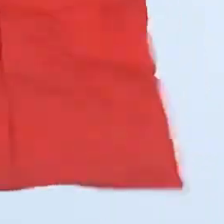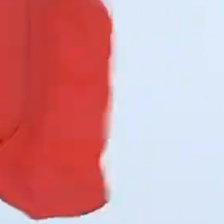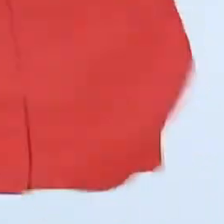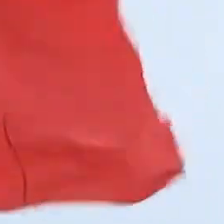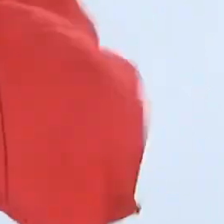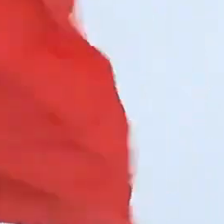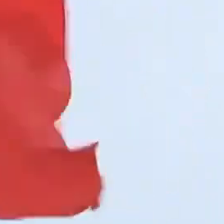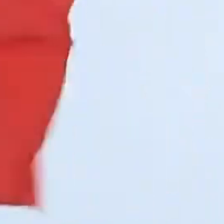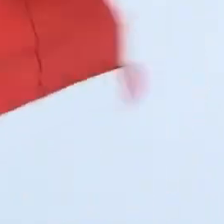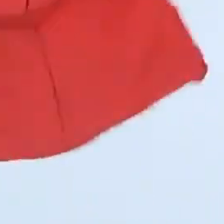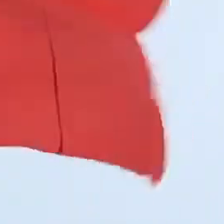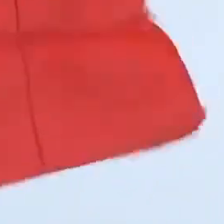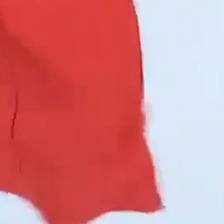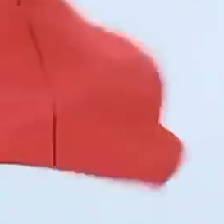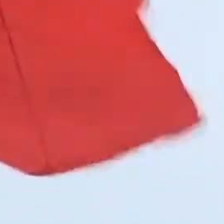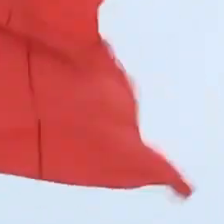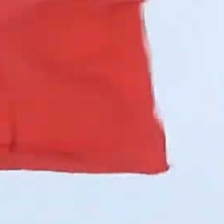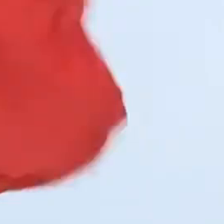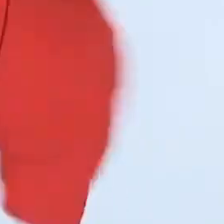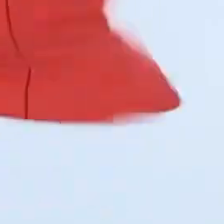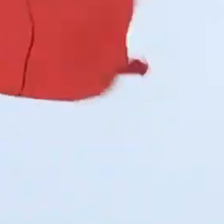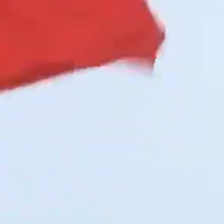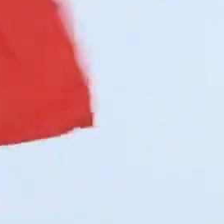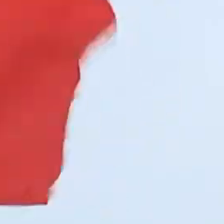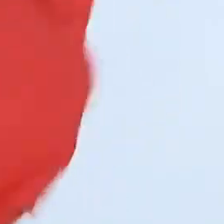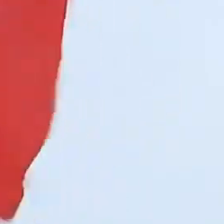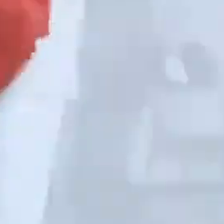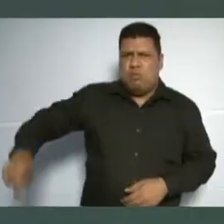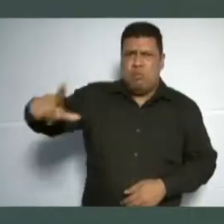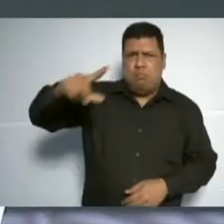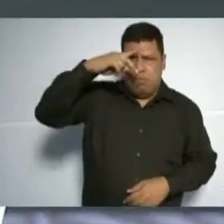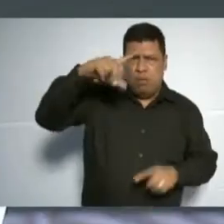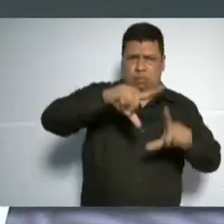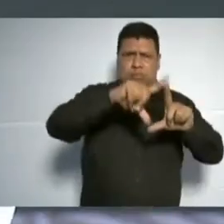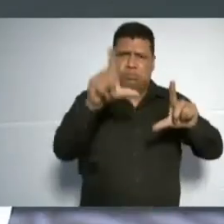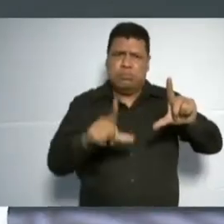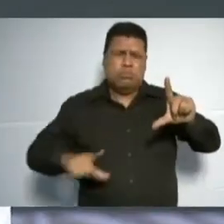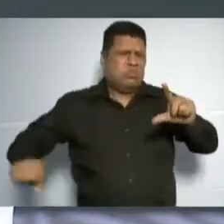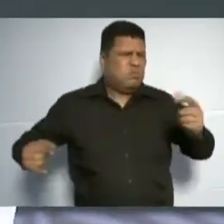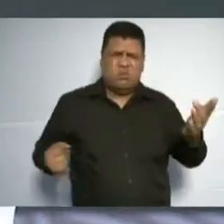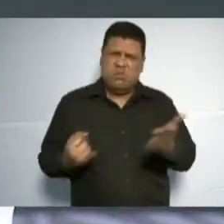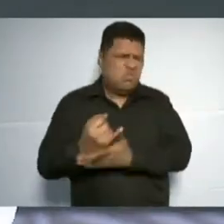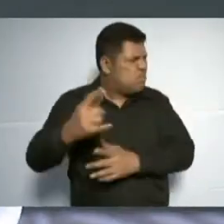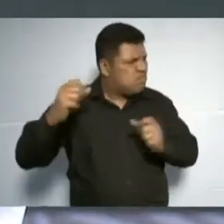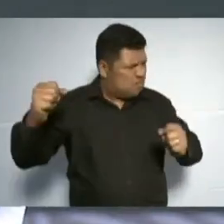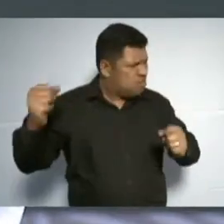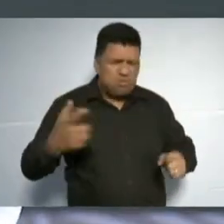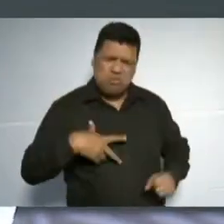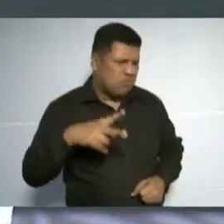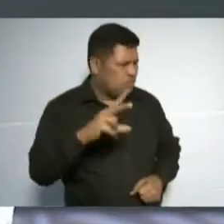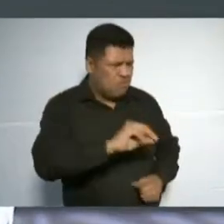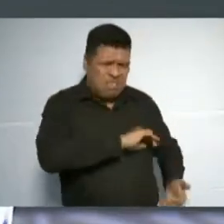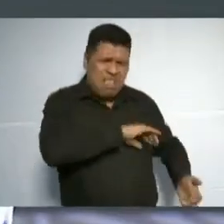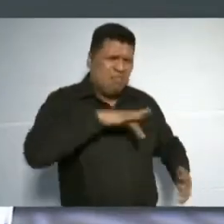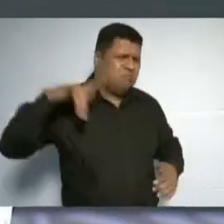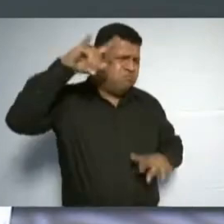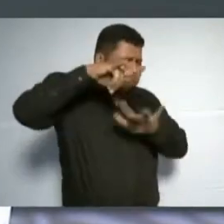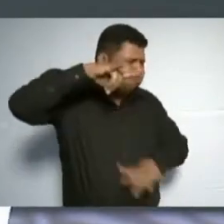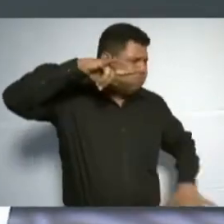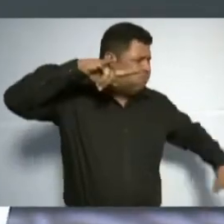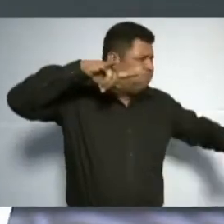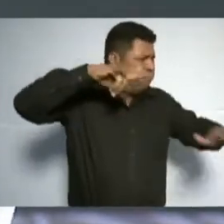porque así lo decidió el pueblo y con los ingenieros